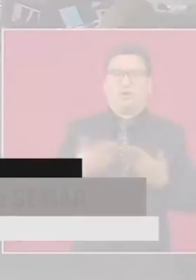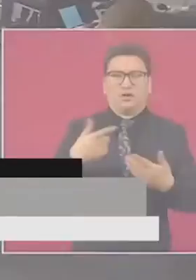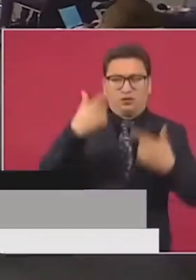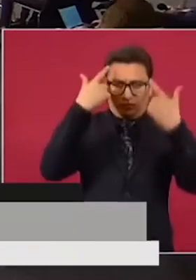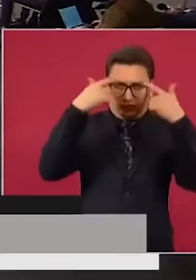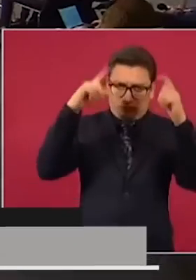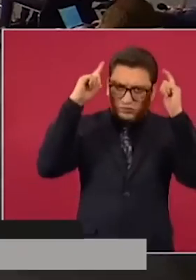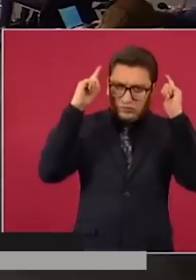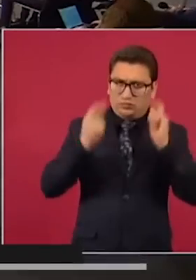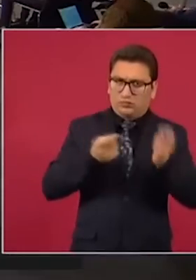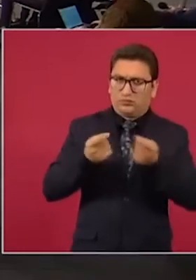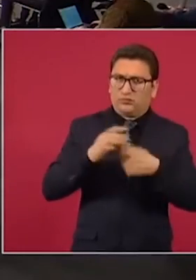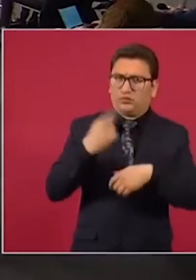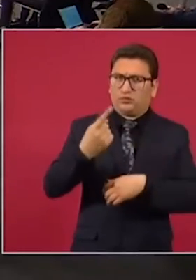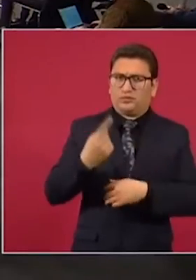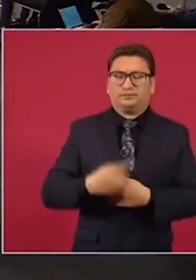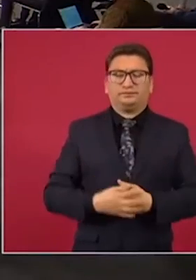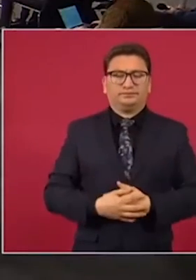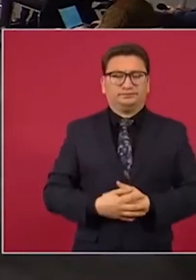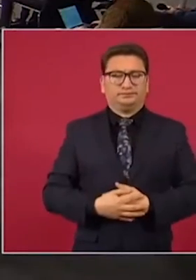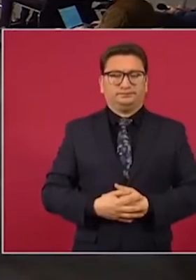Marina. Bueno,